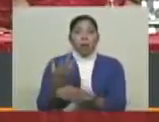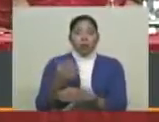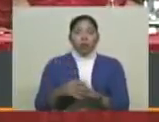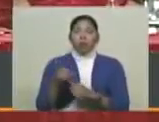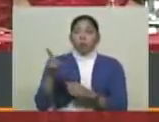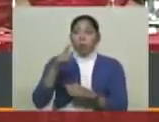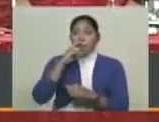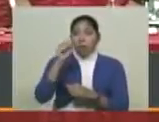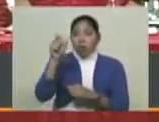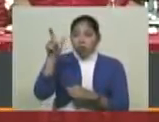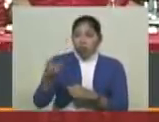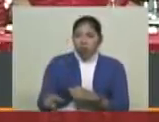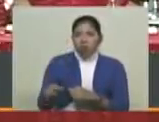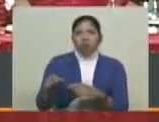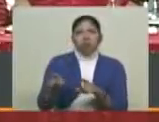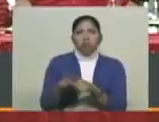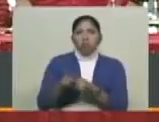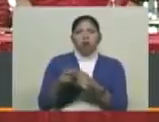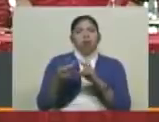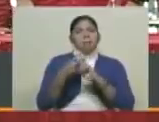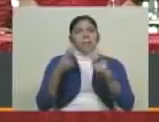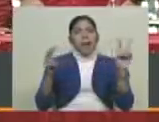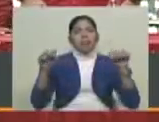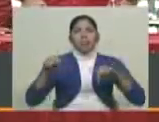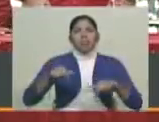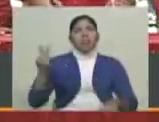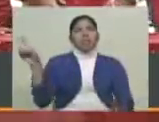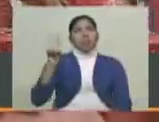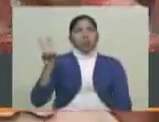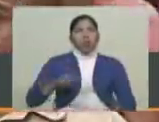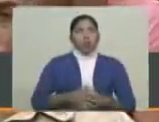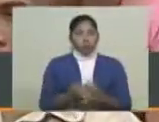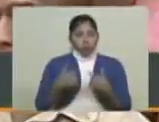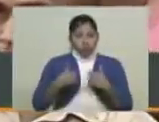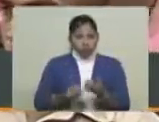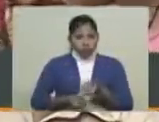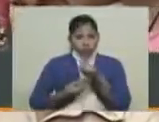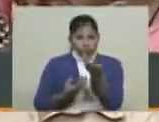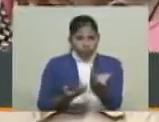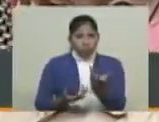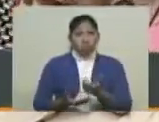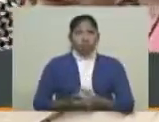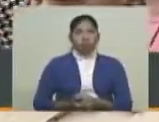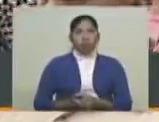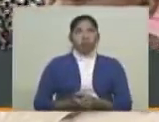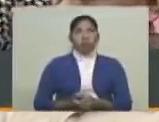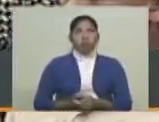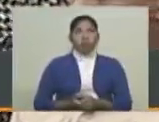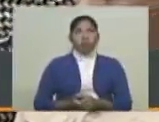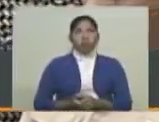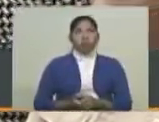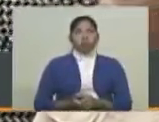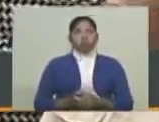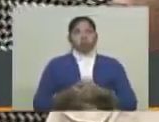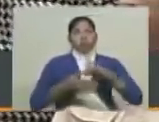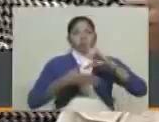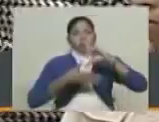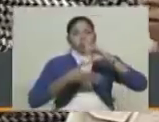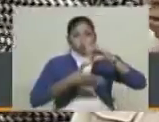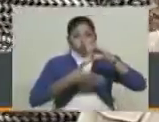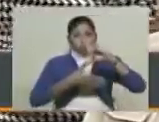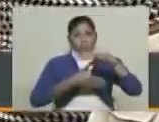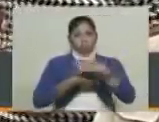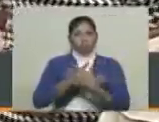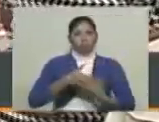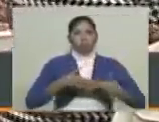Maduro representa la paz para este país, y les voy a decir algo. Representa la paz para este continente, Nicolás